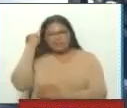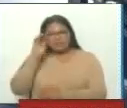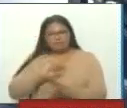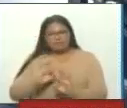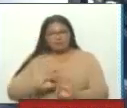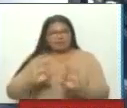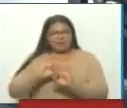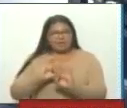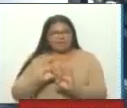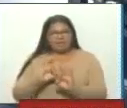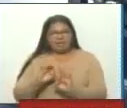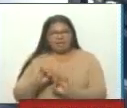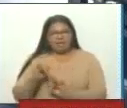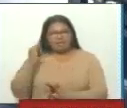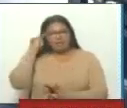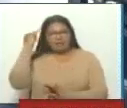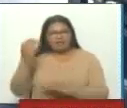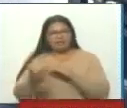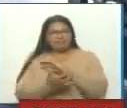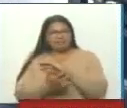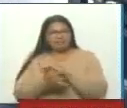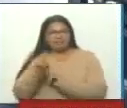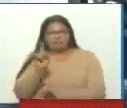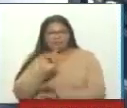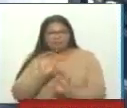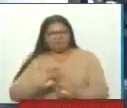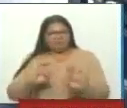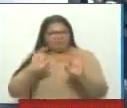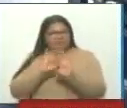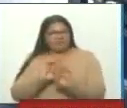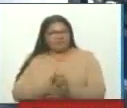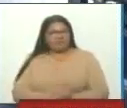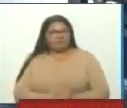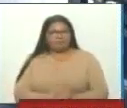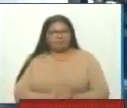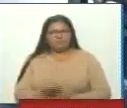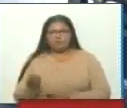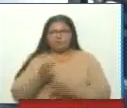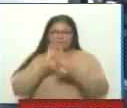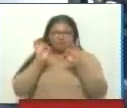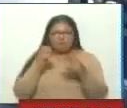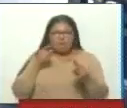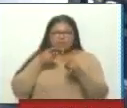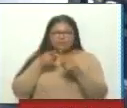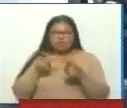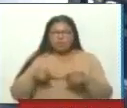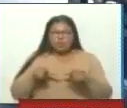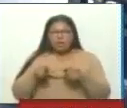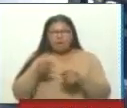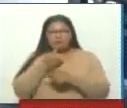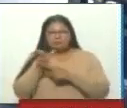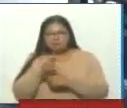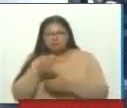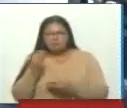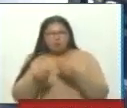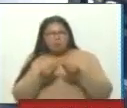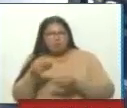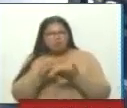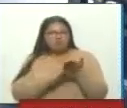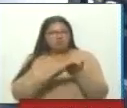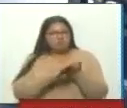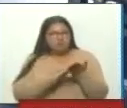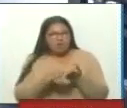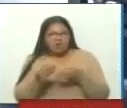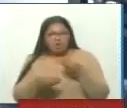nada artificial. Fue la gente buscando cómo llegar a esa Fuerte Tiuna, cómo resolver, cómo